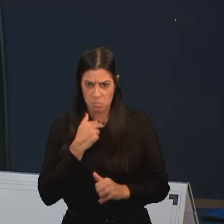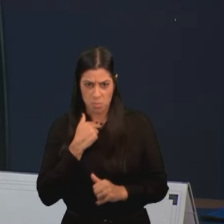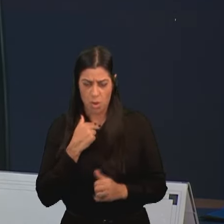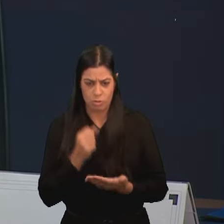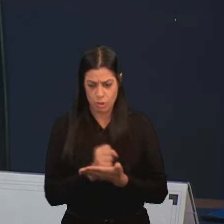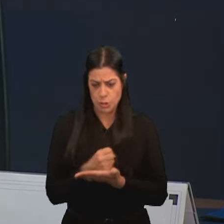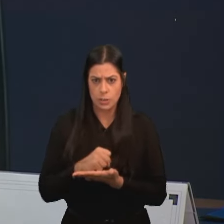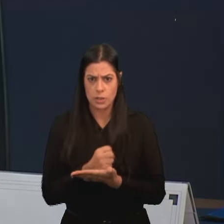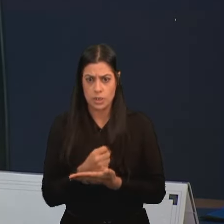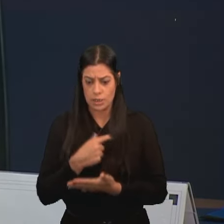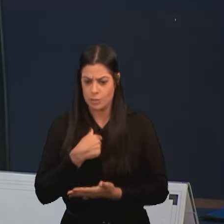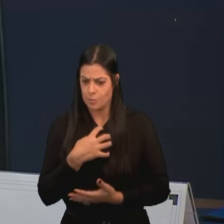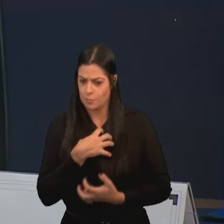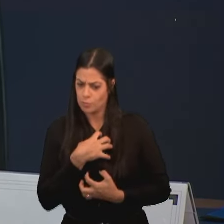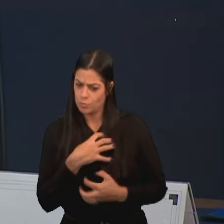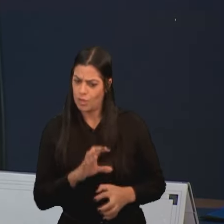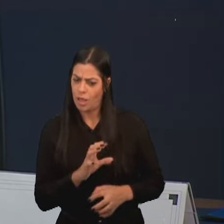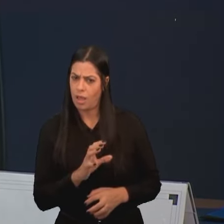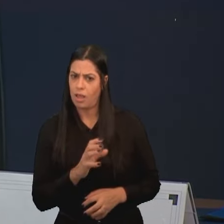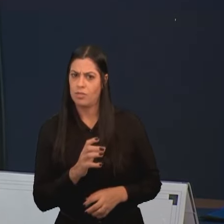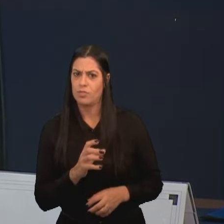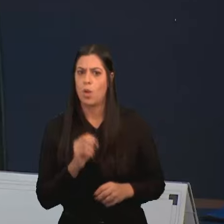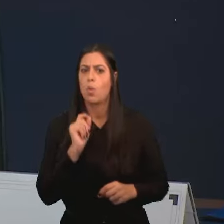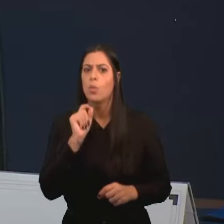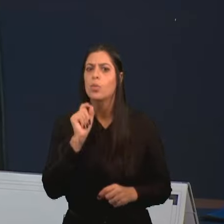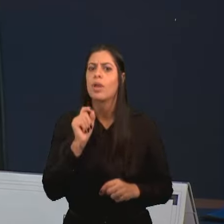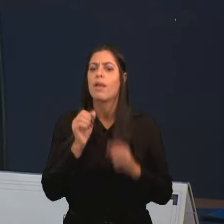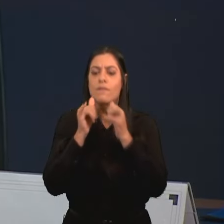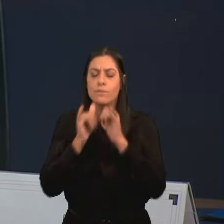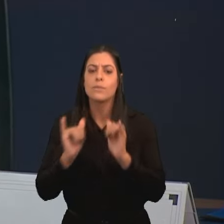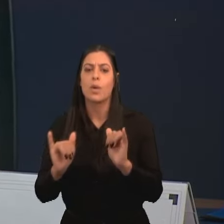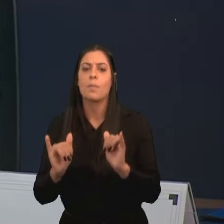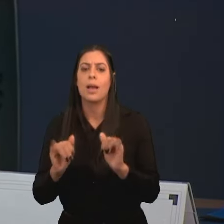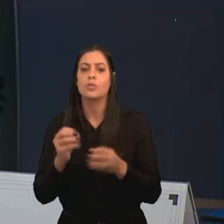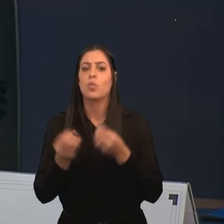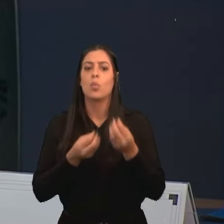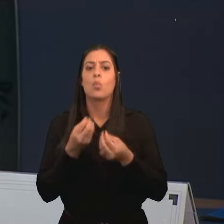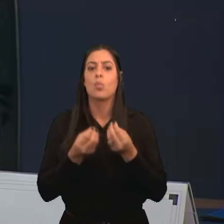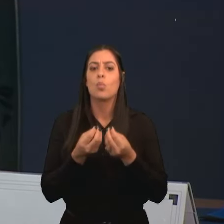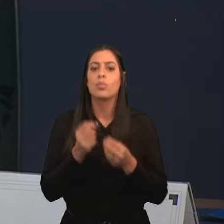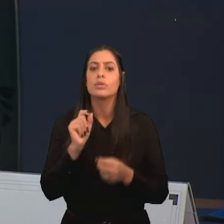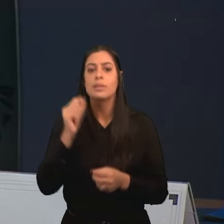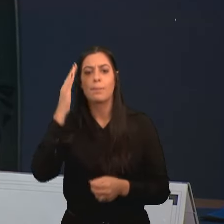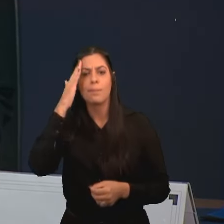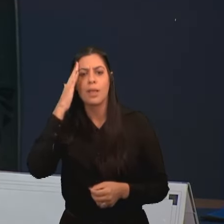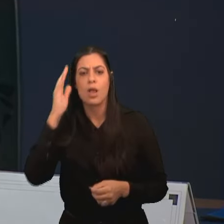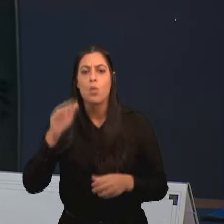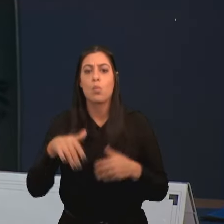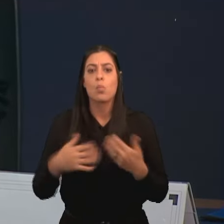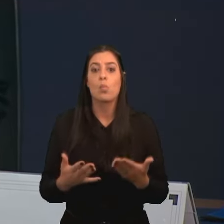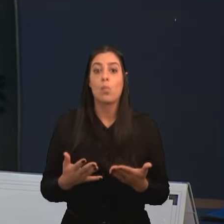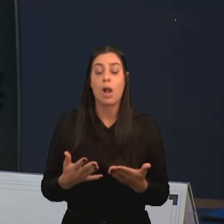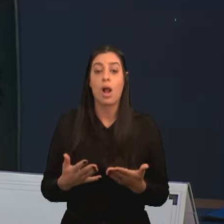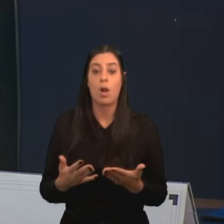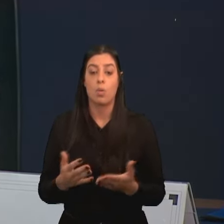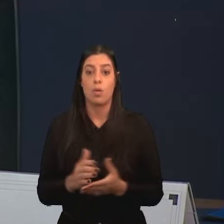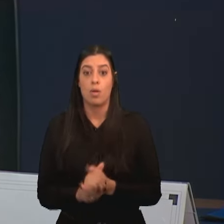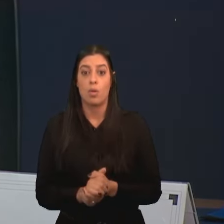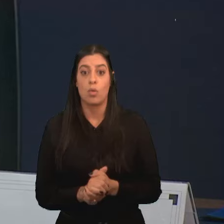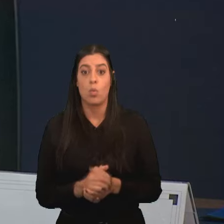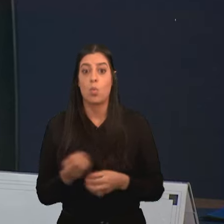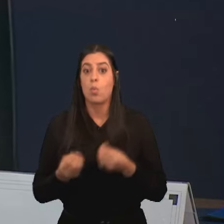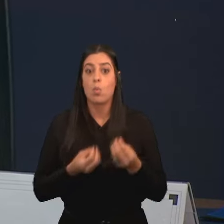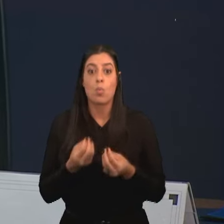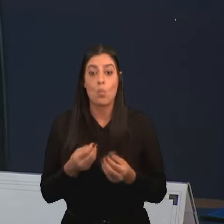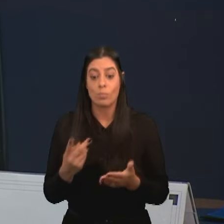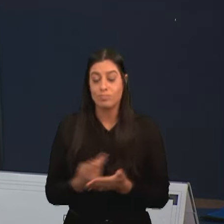consentimiento, que personas no conscientes no pueden ser monitoreadas. ¿Y qué se informa? ¿Cómo hacen para saber efectivamente cuáles son las